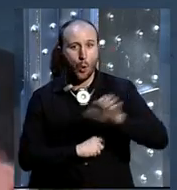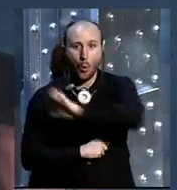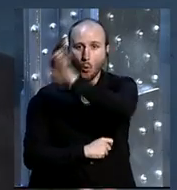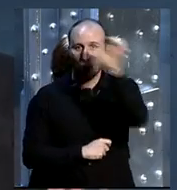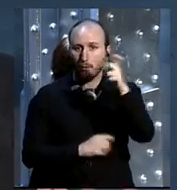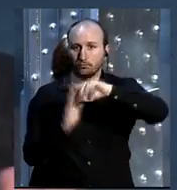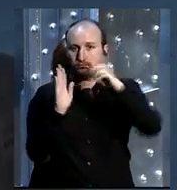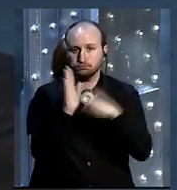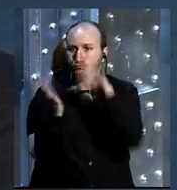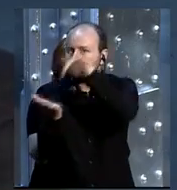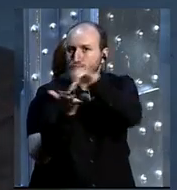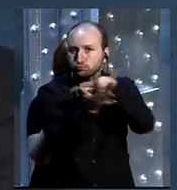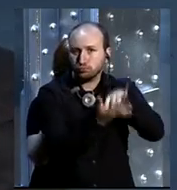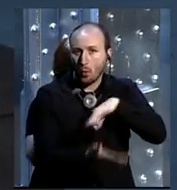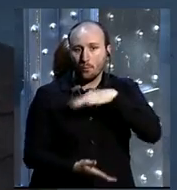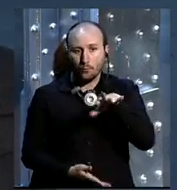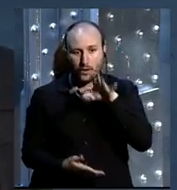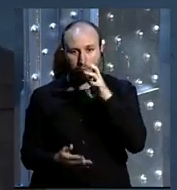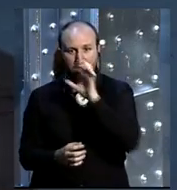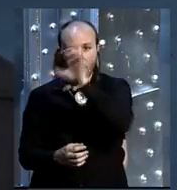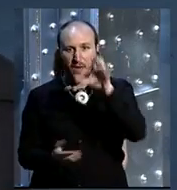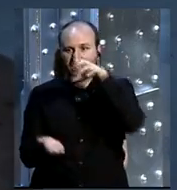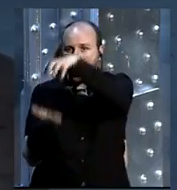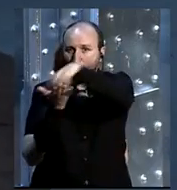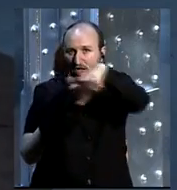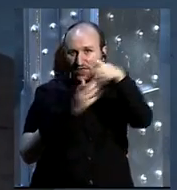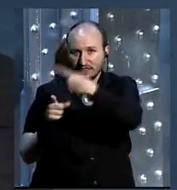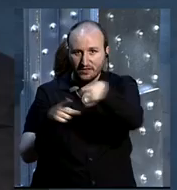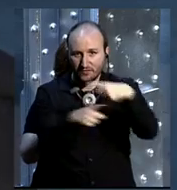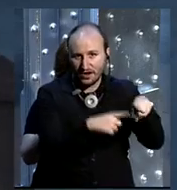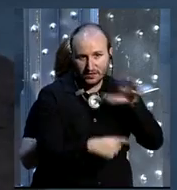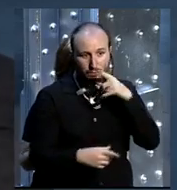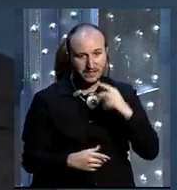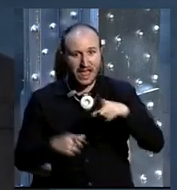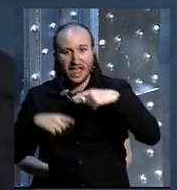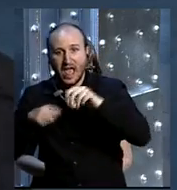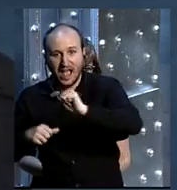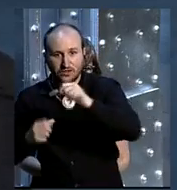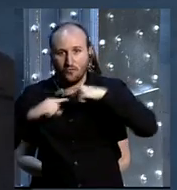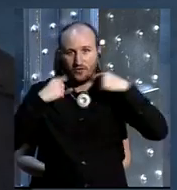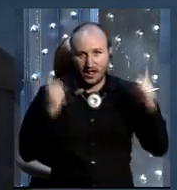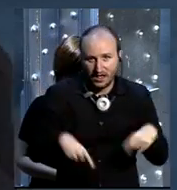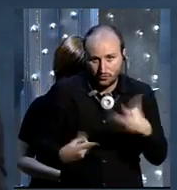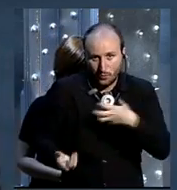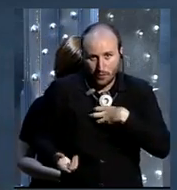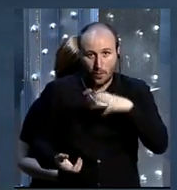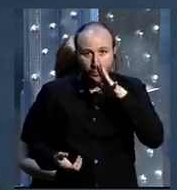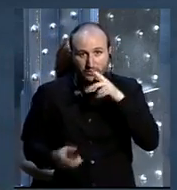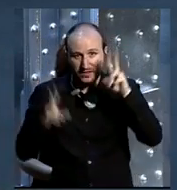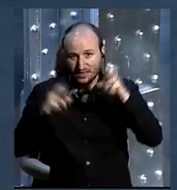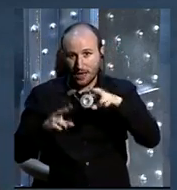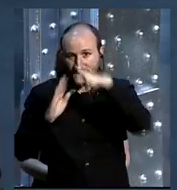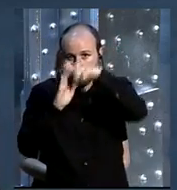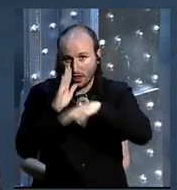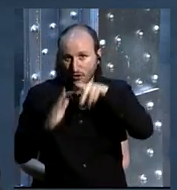que tener oficinas en cada uno de los países en Europa puede ser la diferencia entre el éxito o el fracaso. Por eso creo que hay una gran oportunidad en cuanto a regulación,